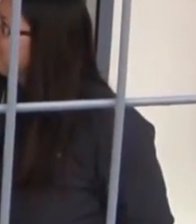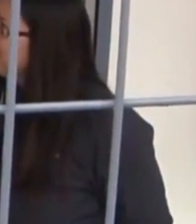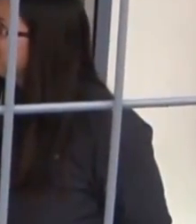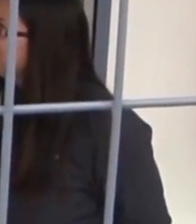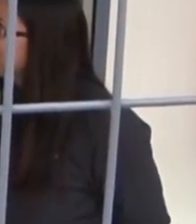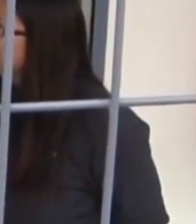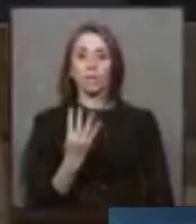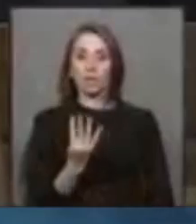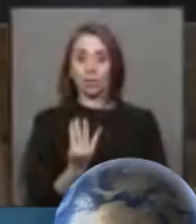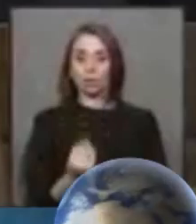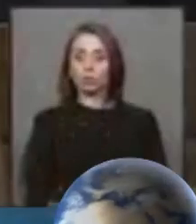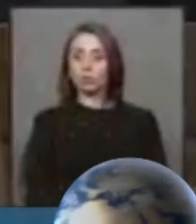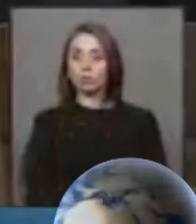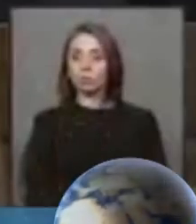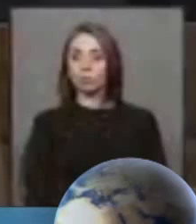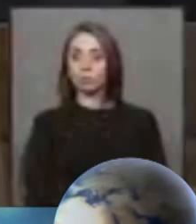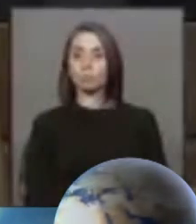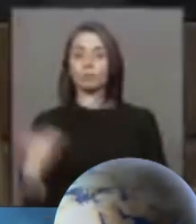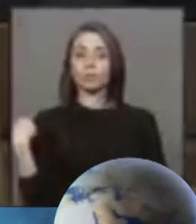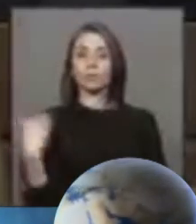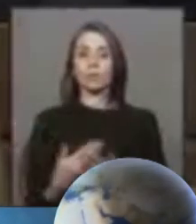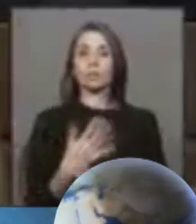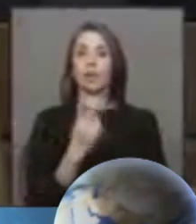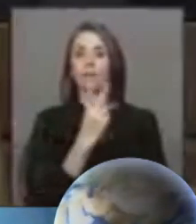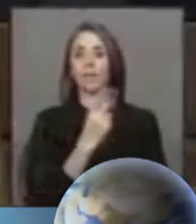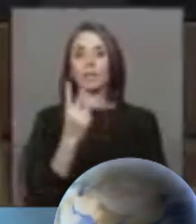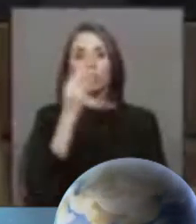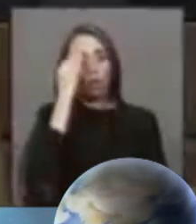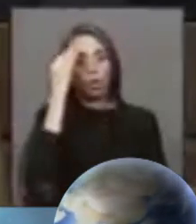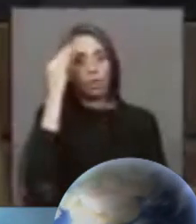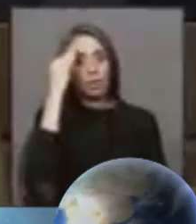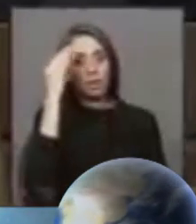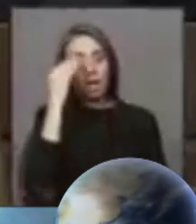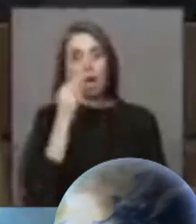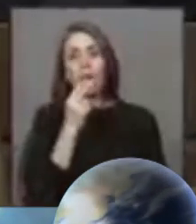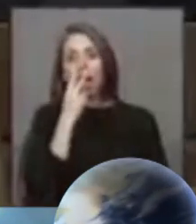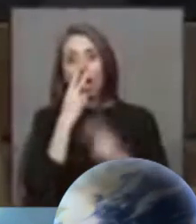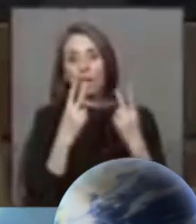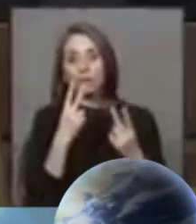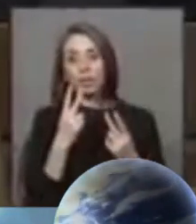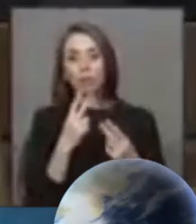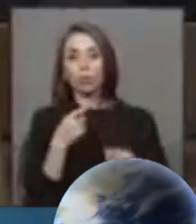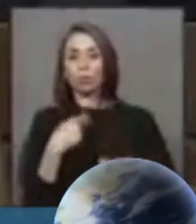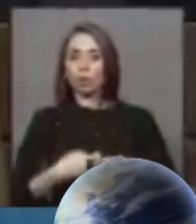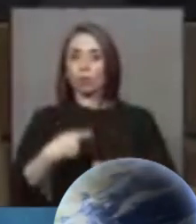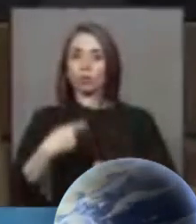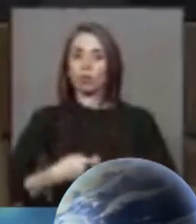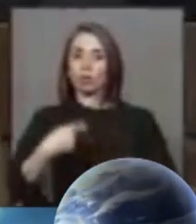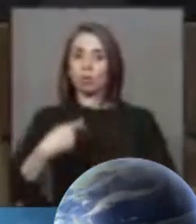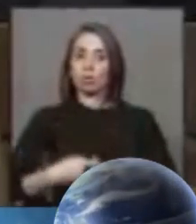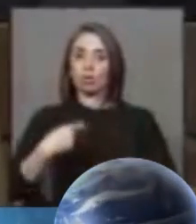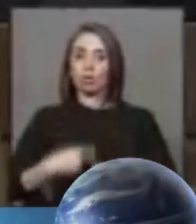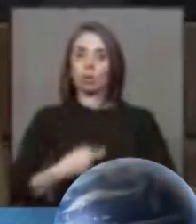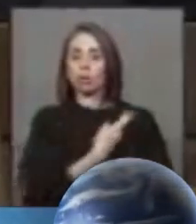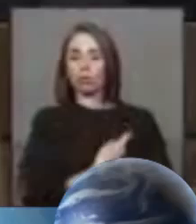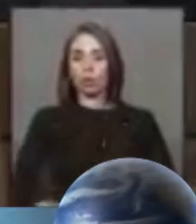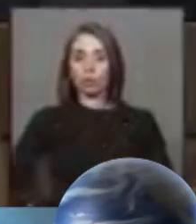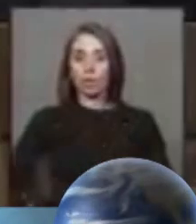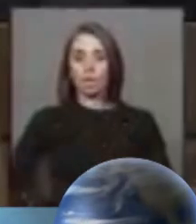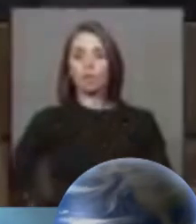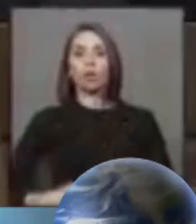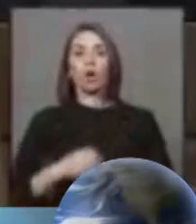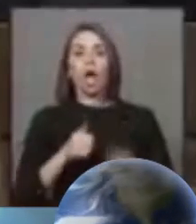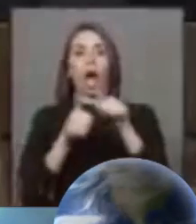Marcelo Albornoz Serrano. Han sido 22 días, presidente, que hemos visto de intransigencia por parte del gobierno, de soberbia